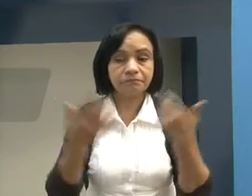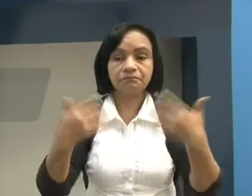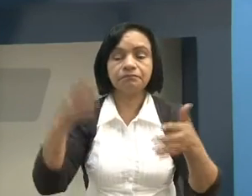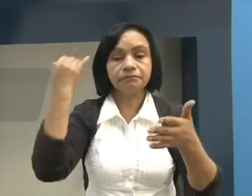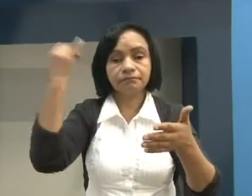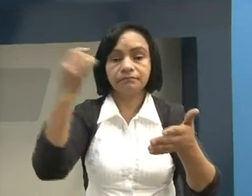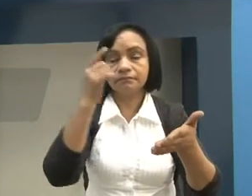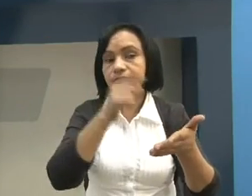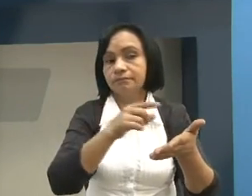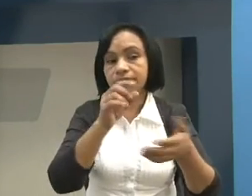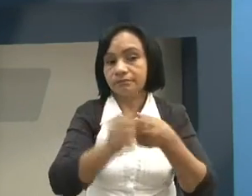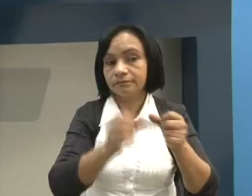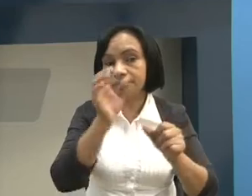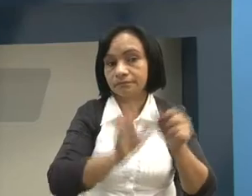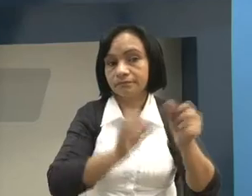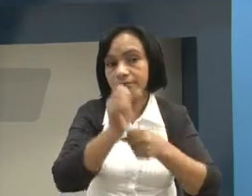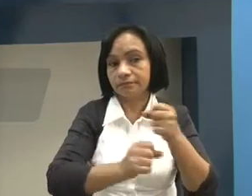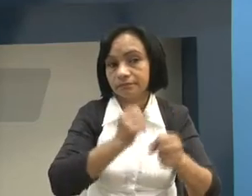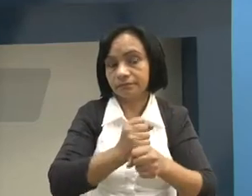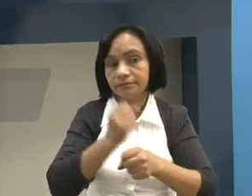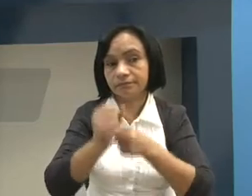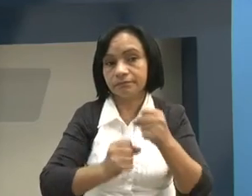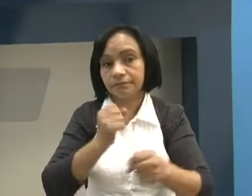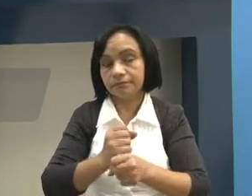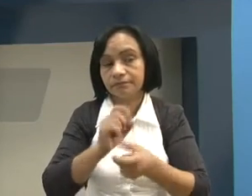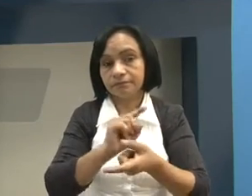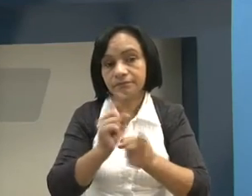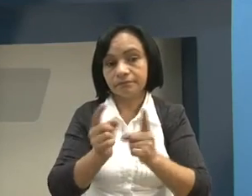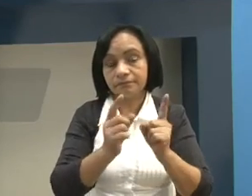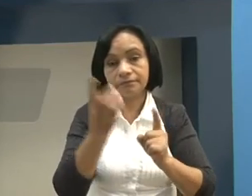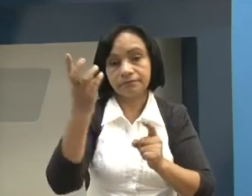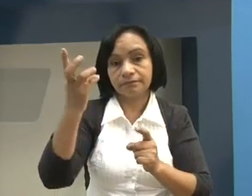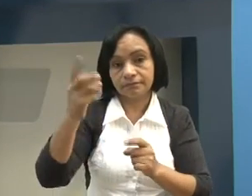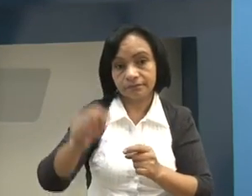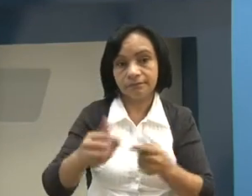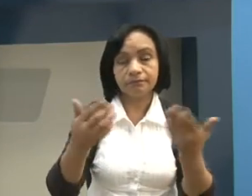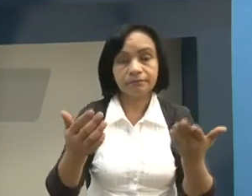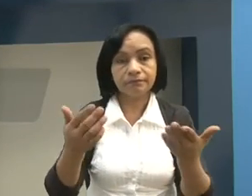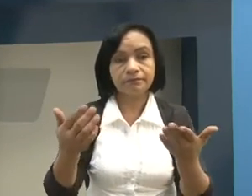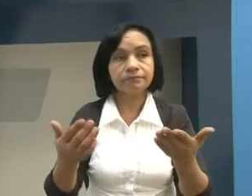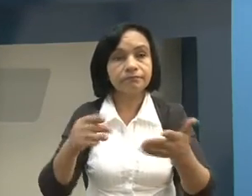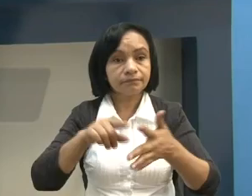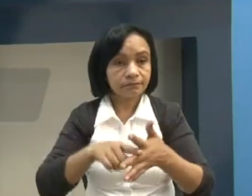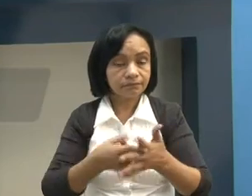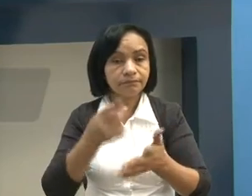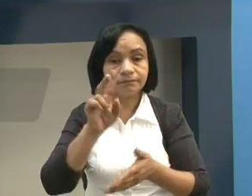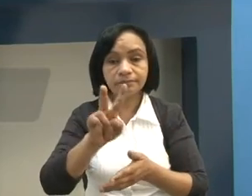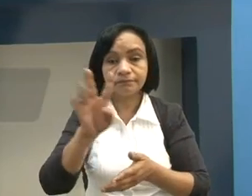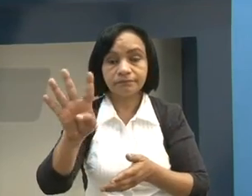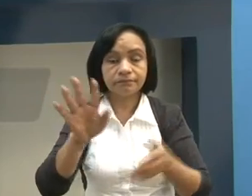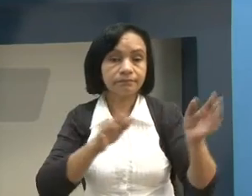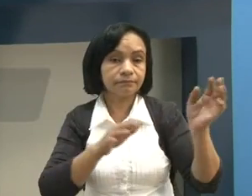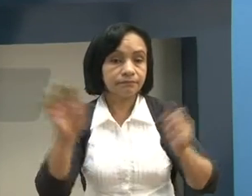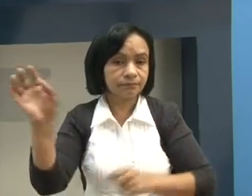¿sí? Tenés que ver año con año cuáles son, porque recordemos que cambian la fecha. Por eso iniciamos hoy 24 de enero,